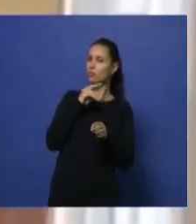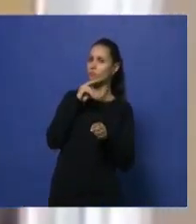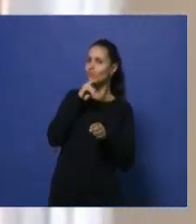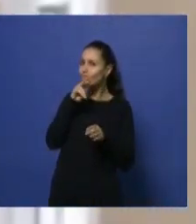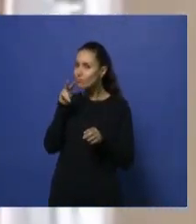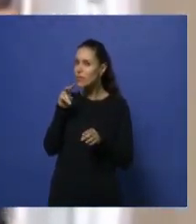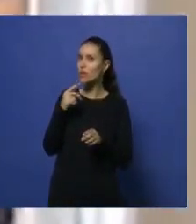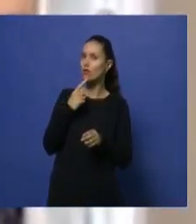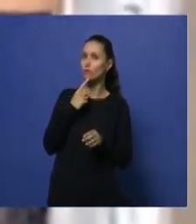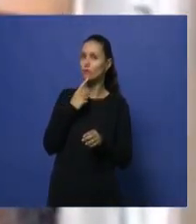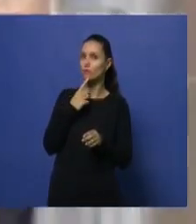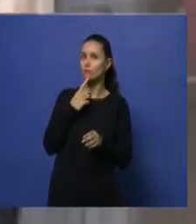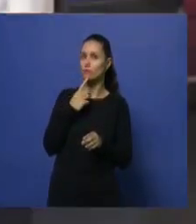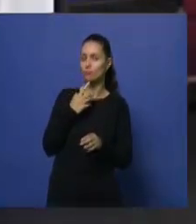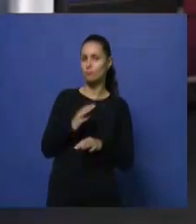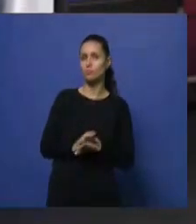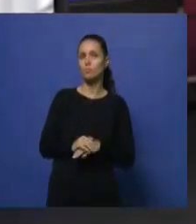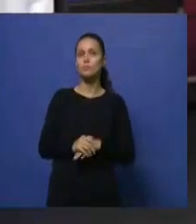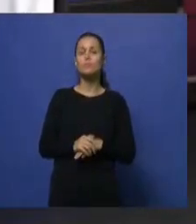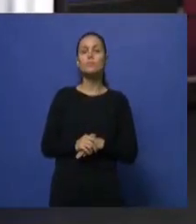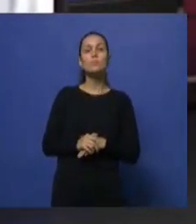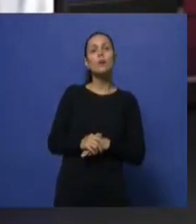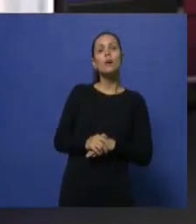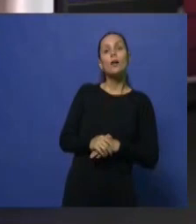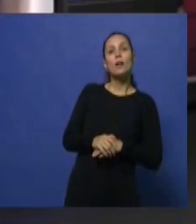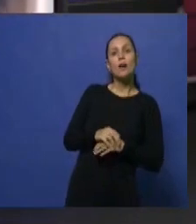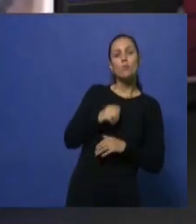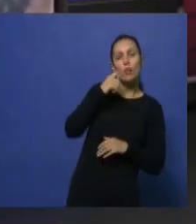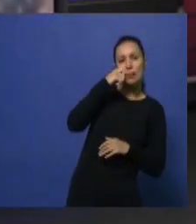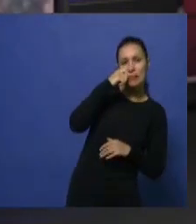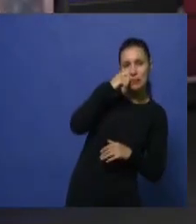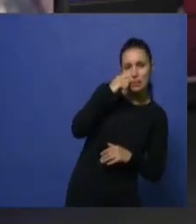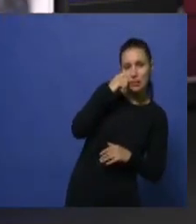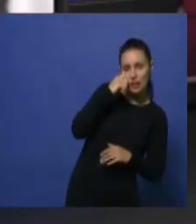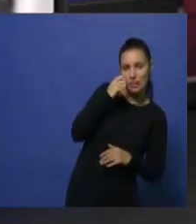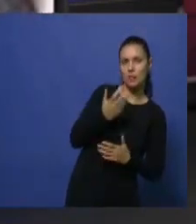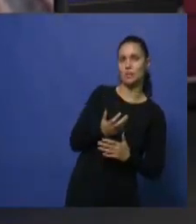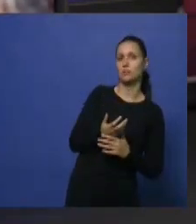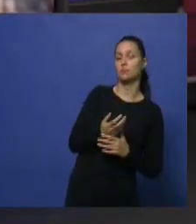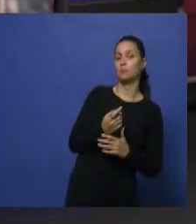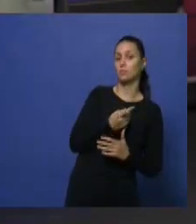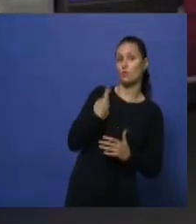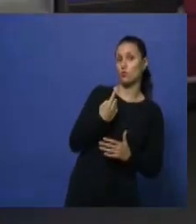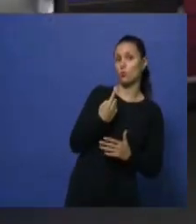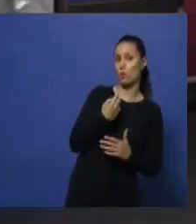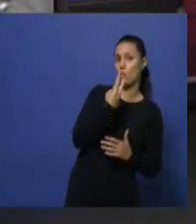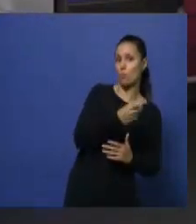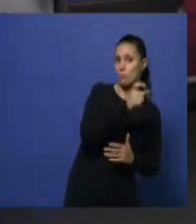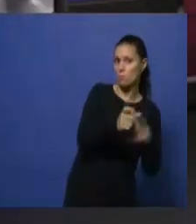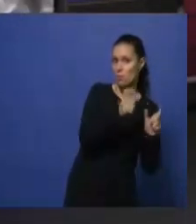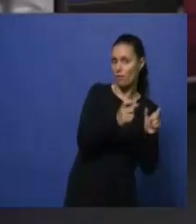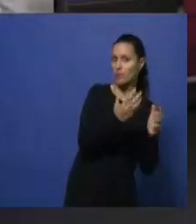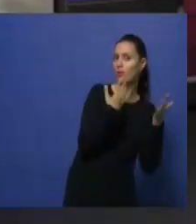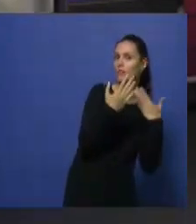hinchas de river vino villamariense que bueno en carne propia hemos tenido la oportunidad de charlar con dos pibes imagino la familia